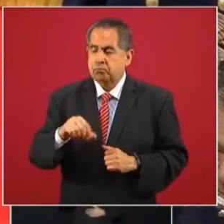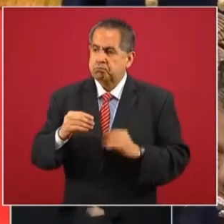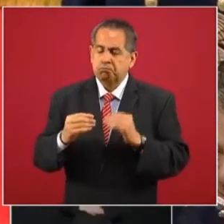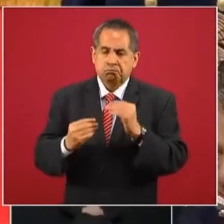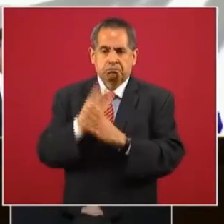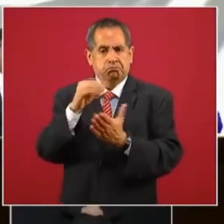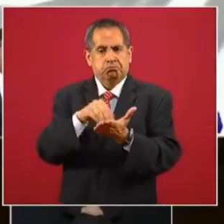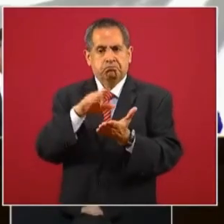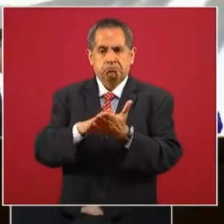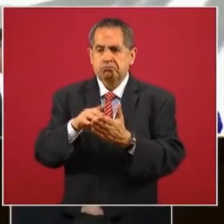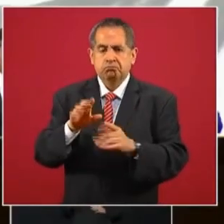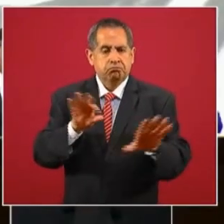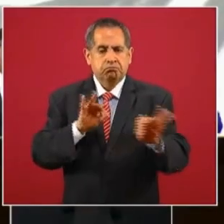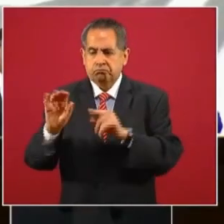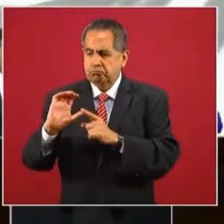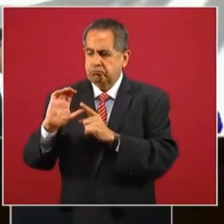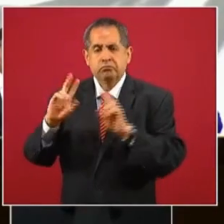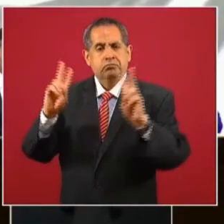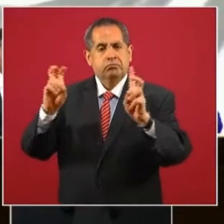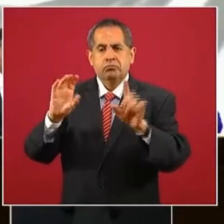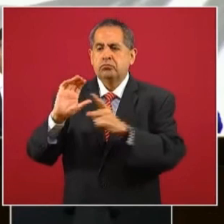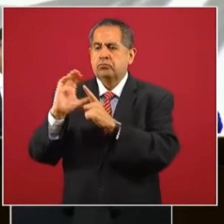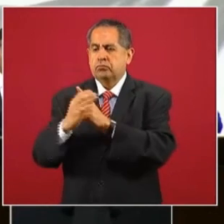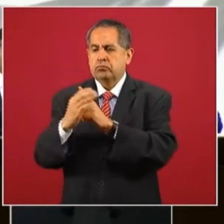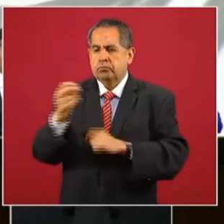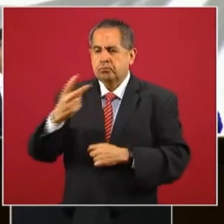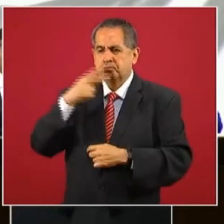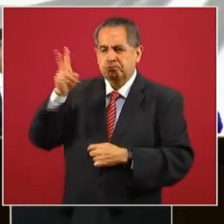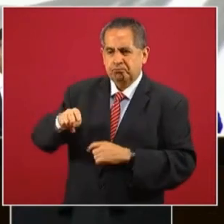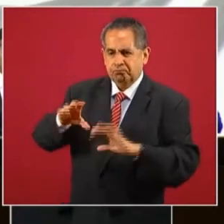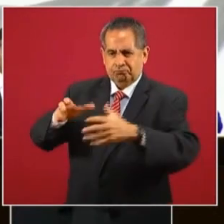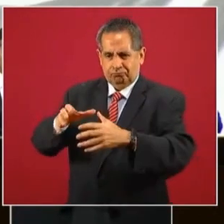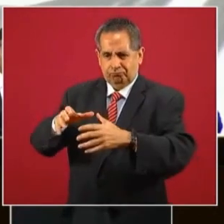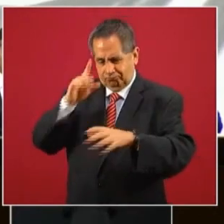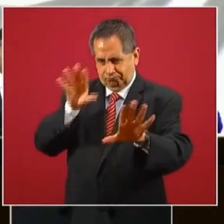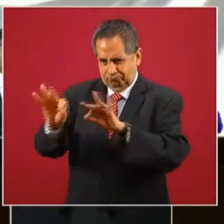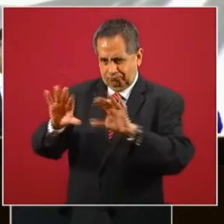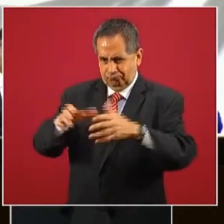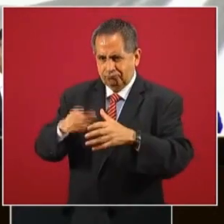constituye una comisión de la verdad para castigar